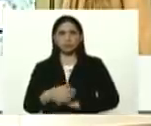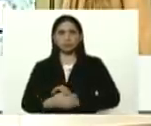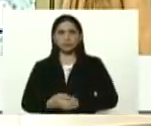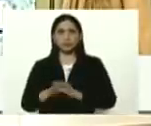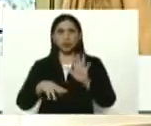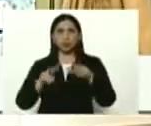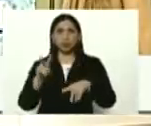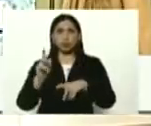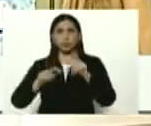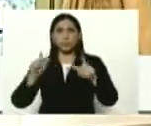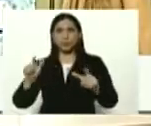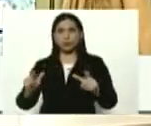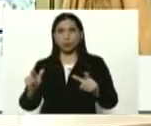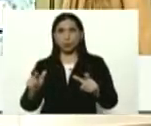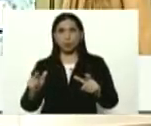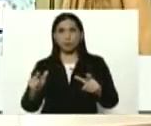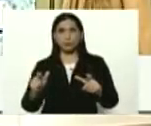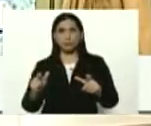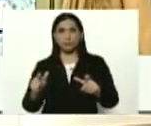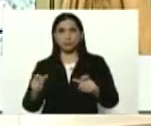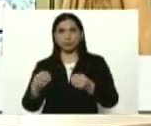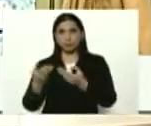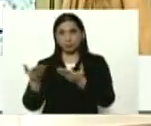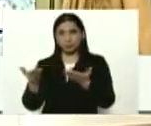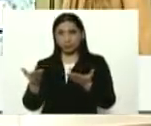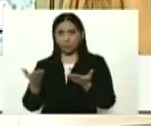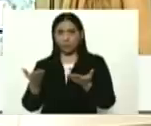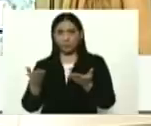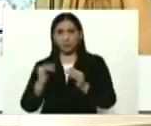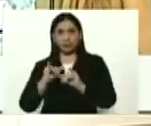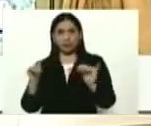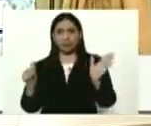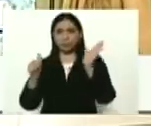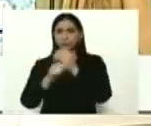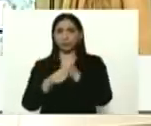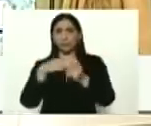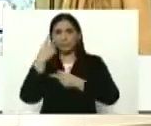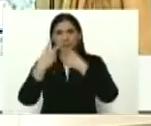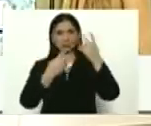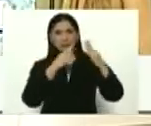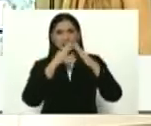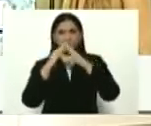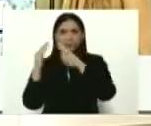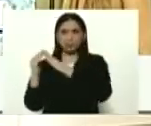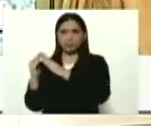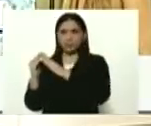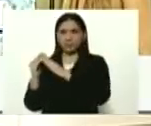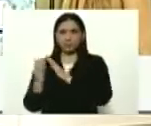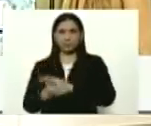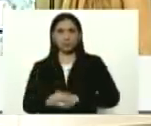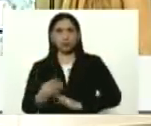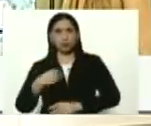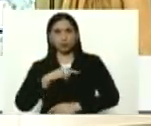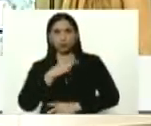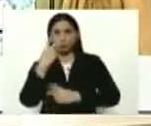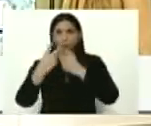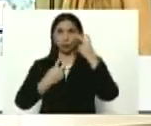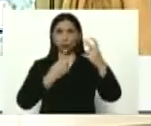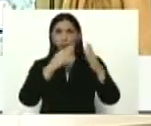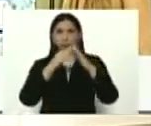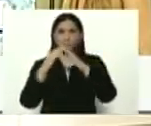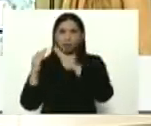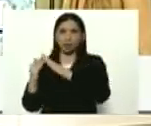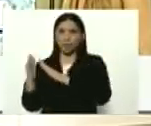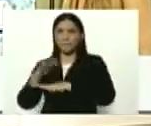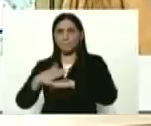12 casos de estos fueron descubiertos por la visita casa por casa directa. Llegamos a casa por casa